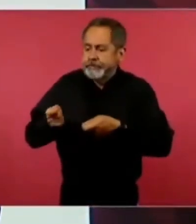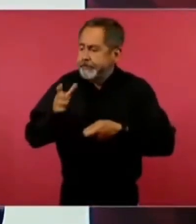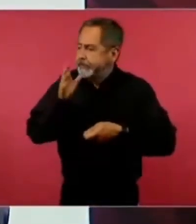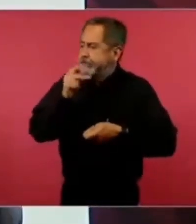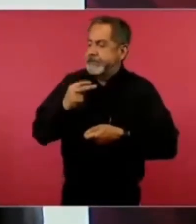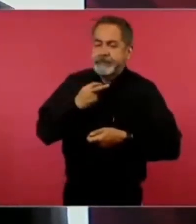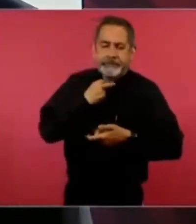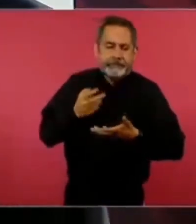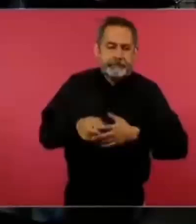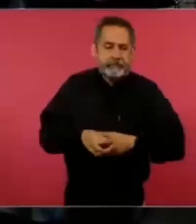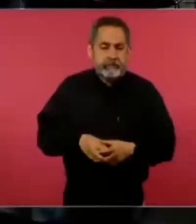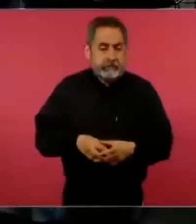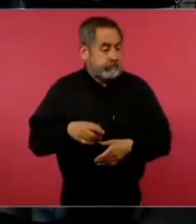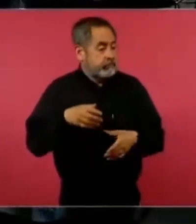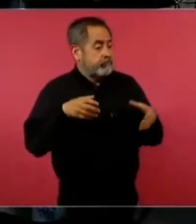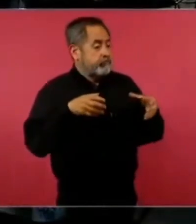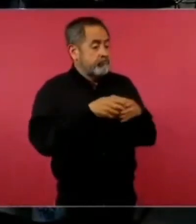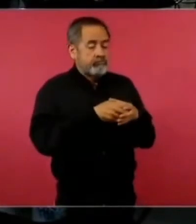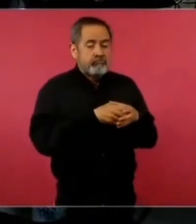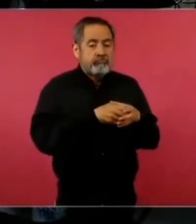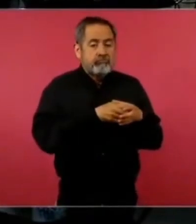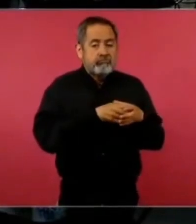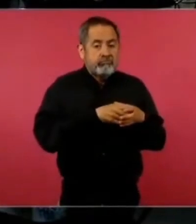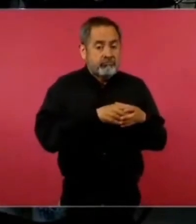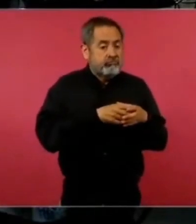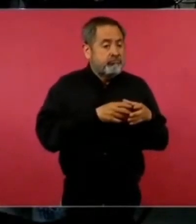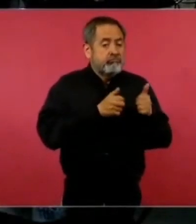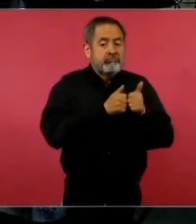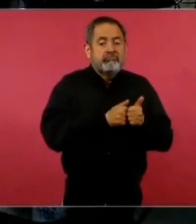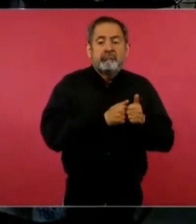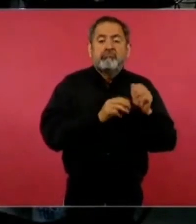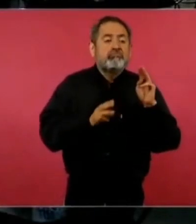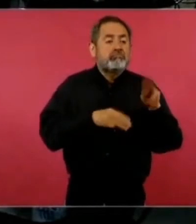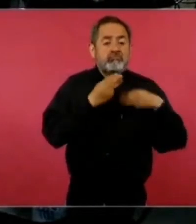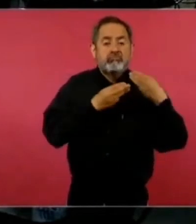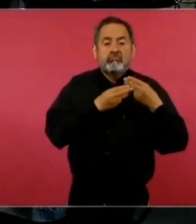Las hegemonías dominan en ejércitos.